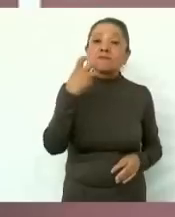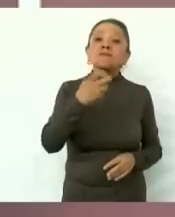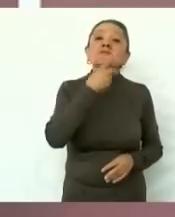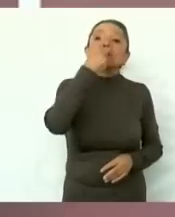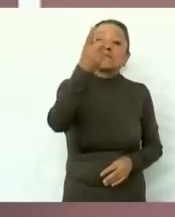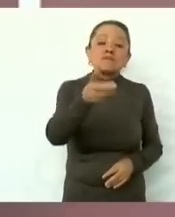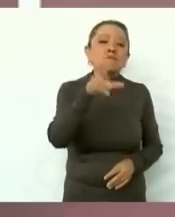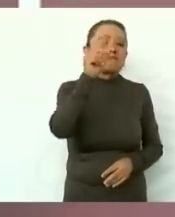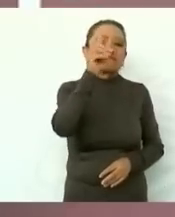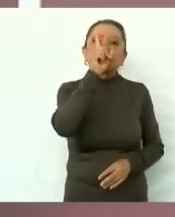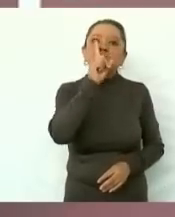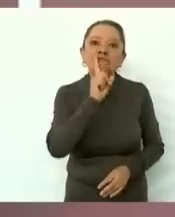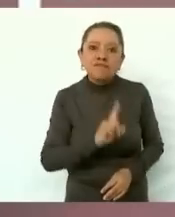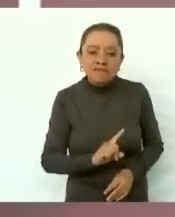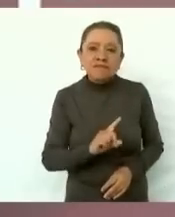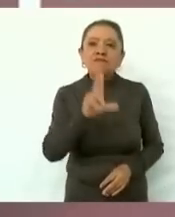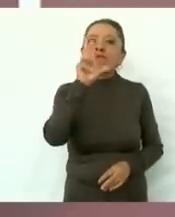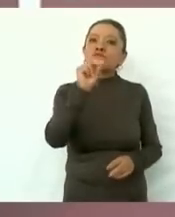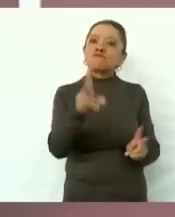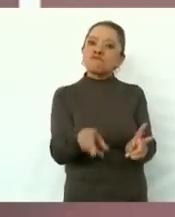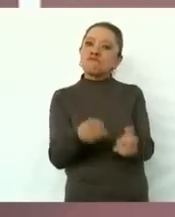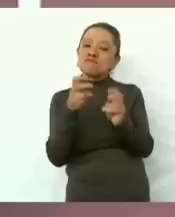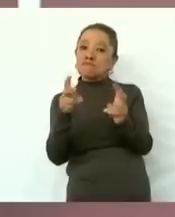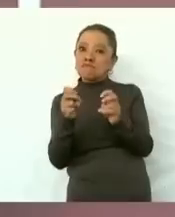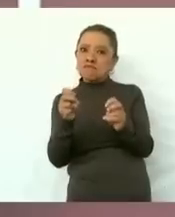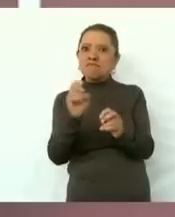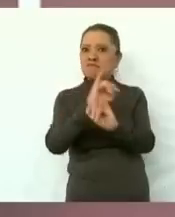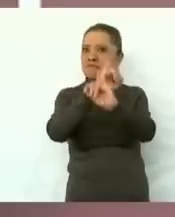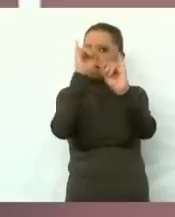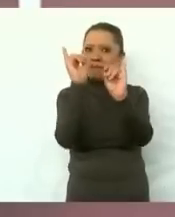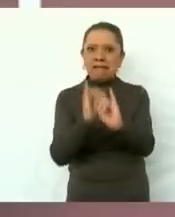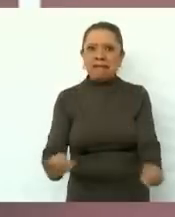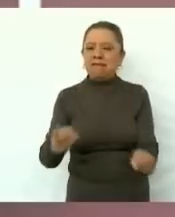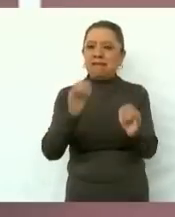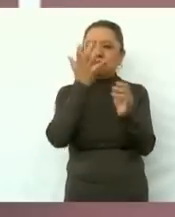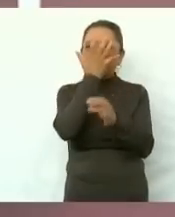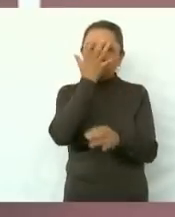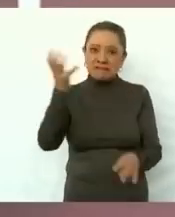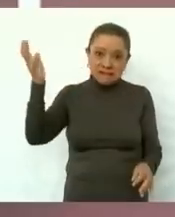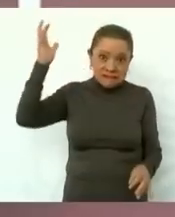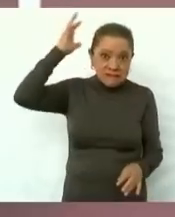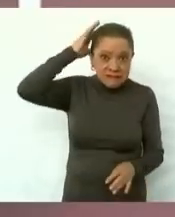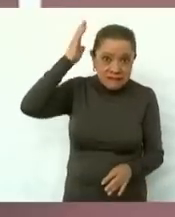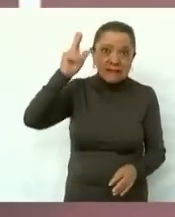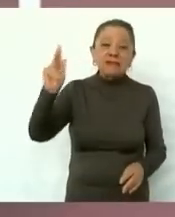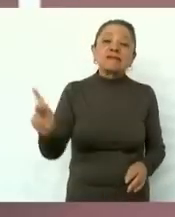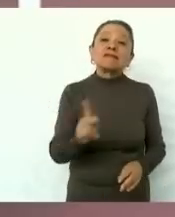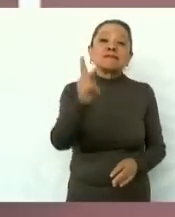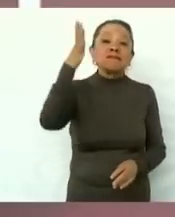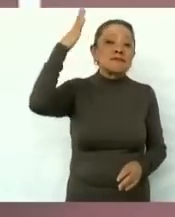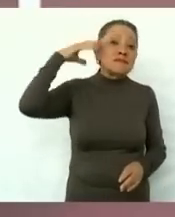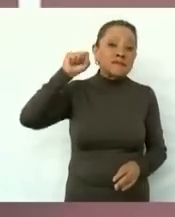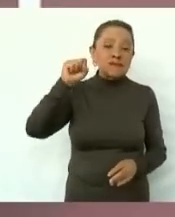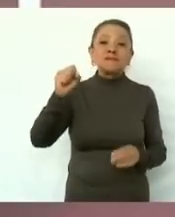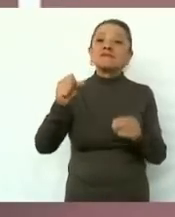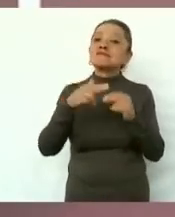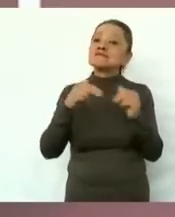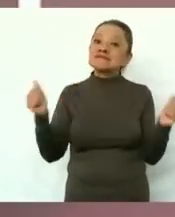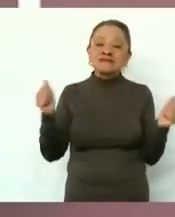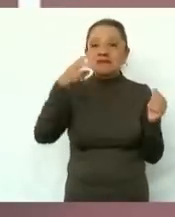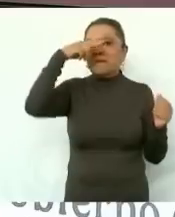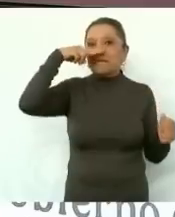no robamos y nunca vamos a traicionar al pueblo de Morelos ni al pueblo de México. ¡Que viva